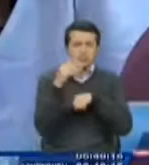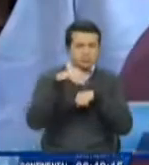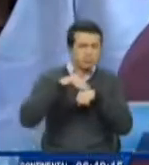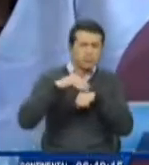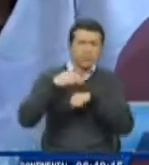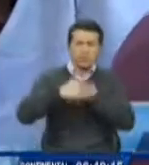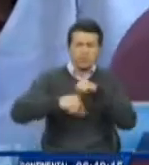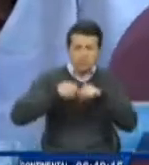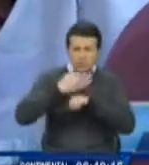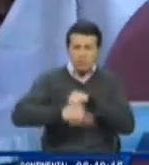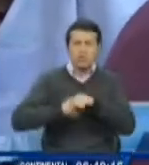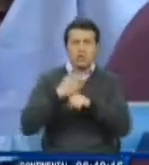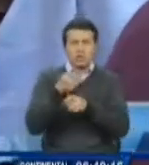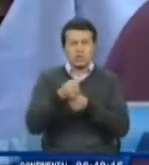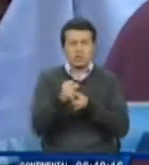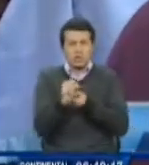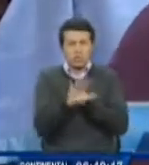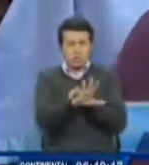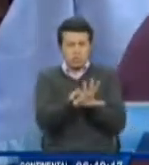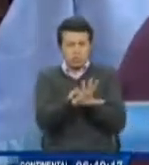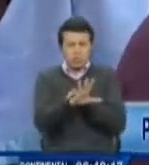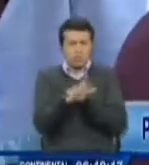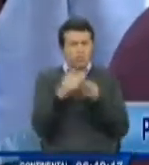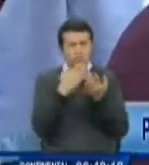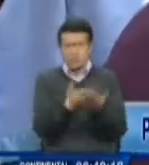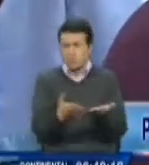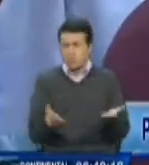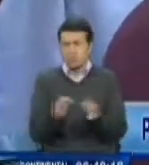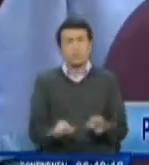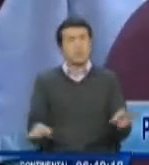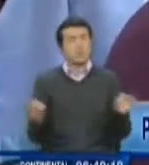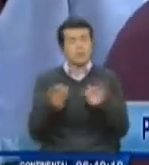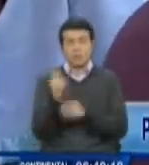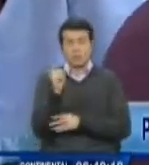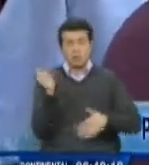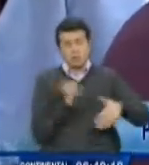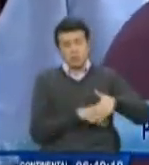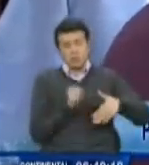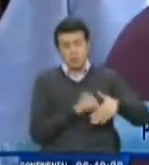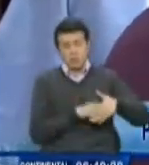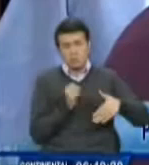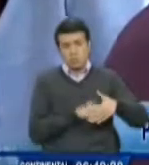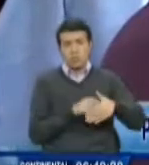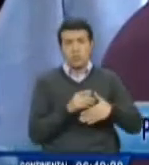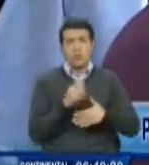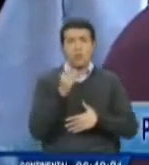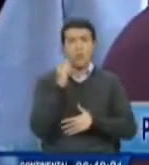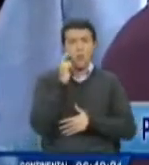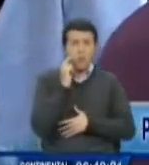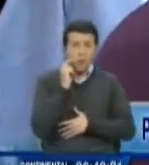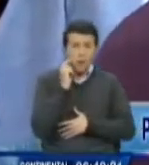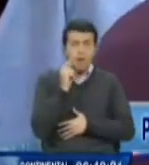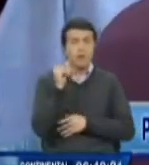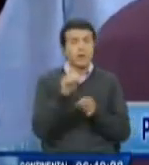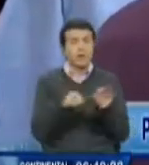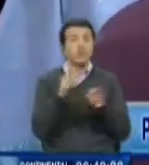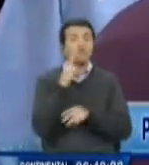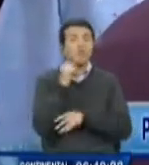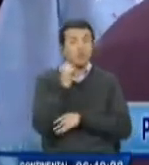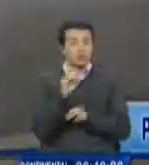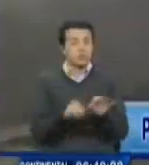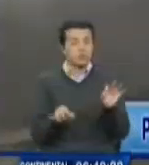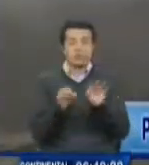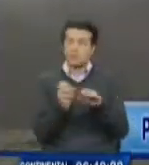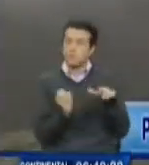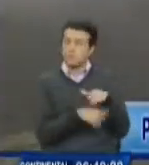una linterna todas las cosas que sean necesarias que tocas pues los caramelos porque nos dijeron que también tenemos que poner un poco